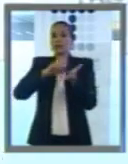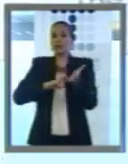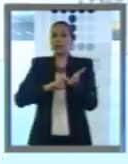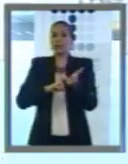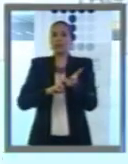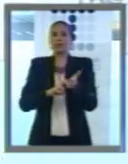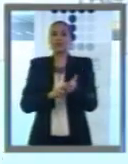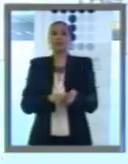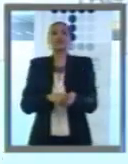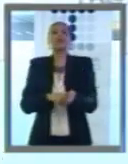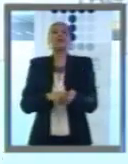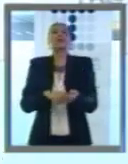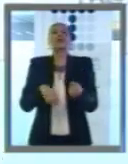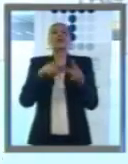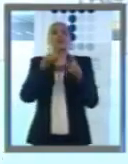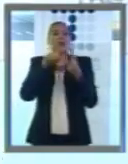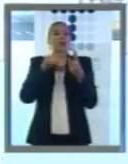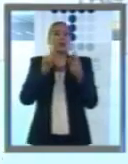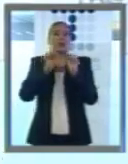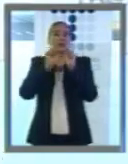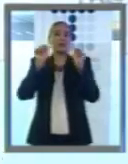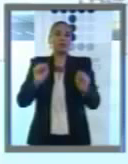que estos dos sistemas